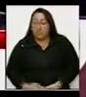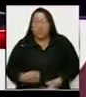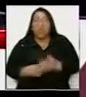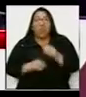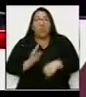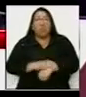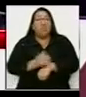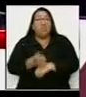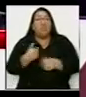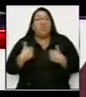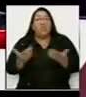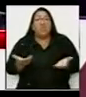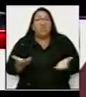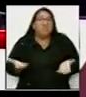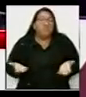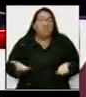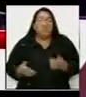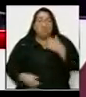¿Y qué culpa tienen?